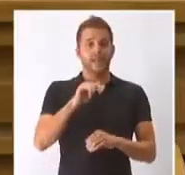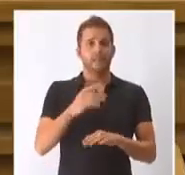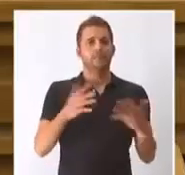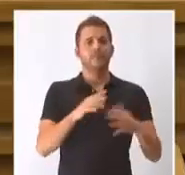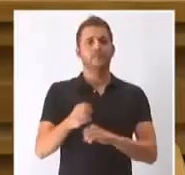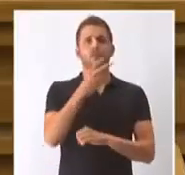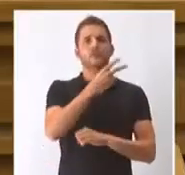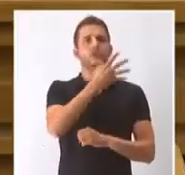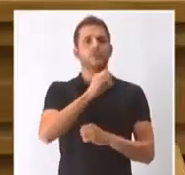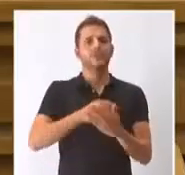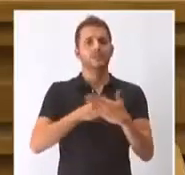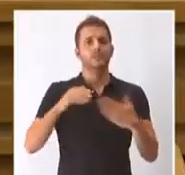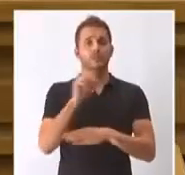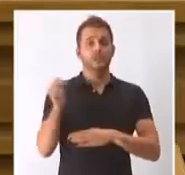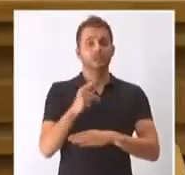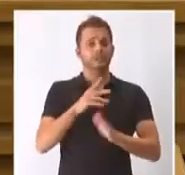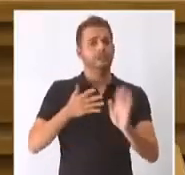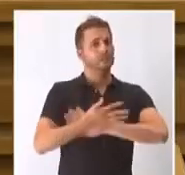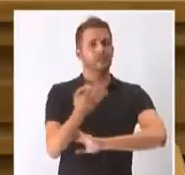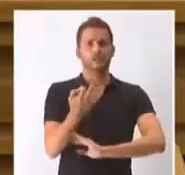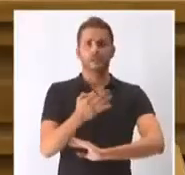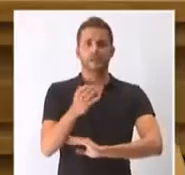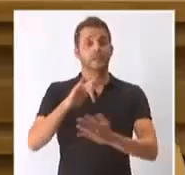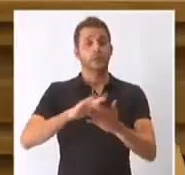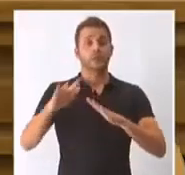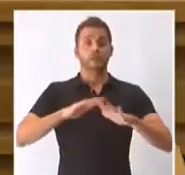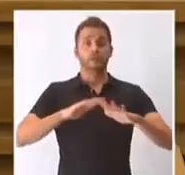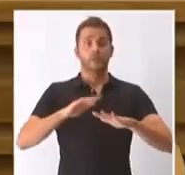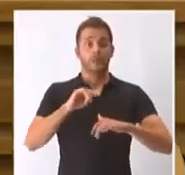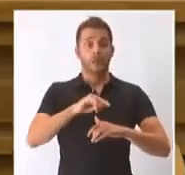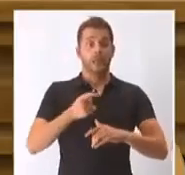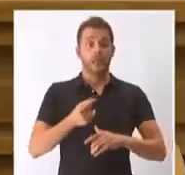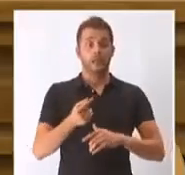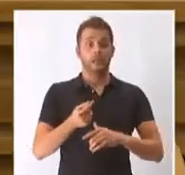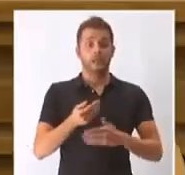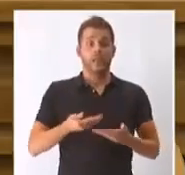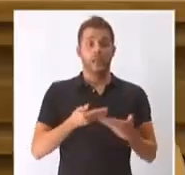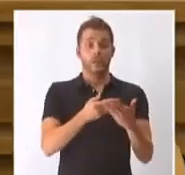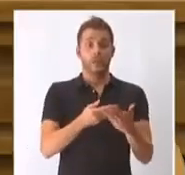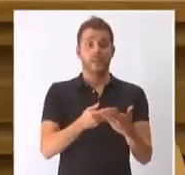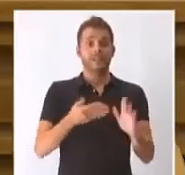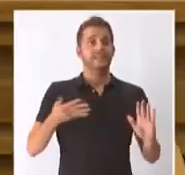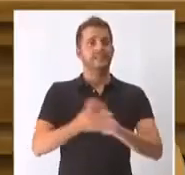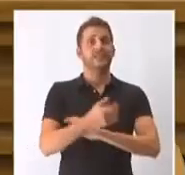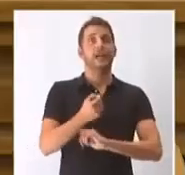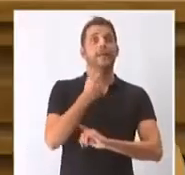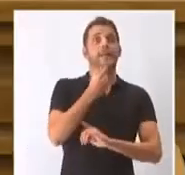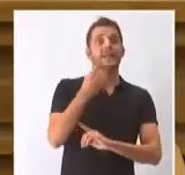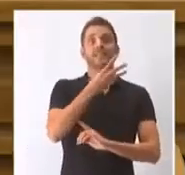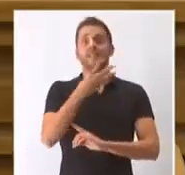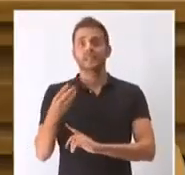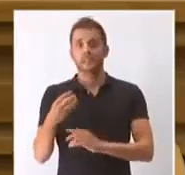250 millones de euros eso ha significado movilizar con esa ayuda 250 mil 300 millones en el sector